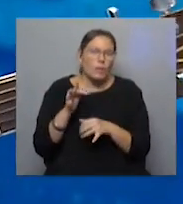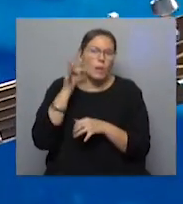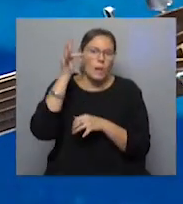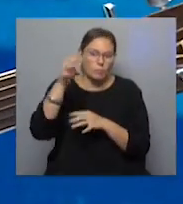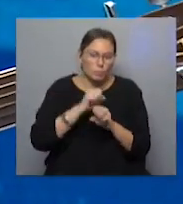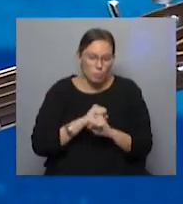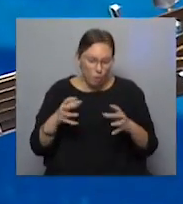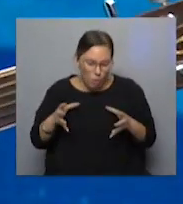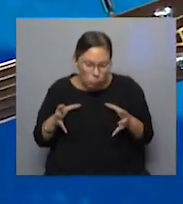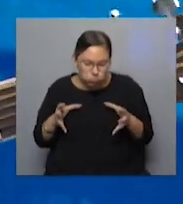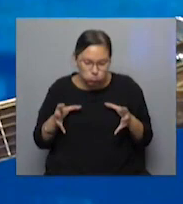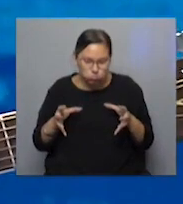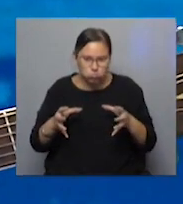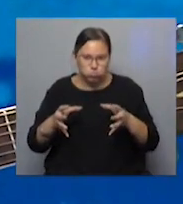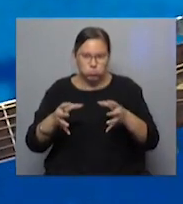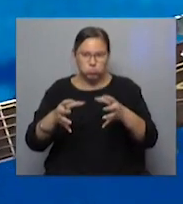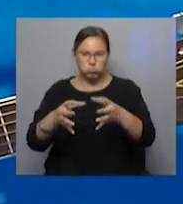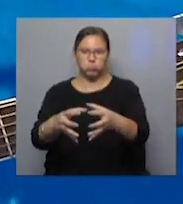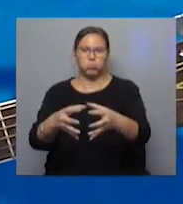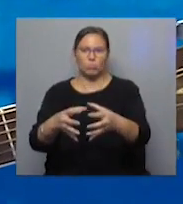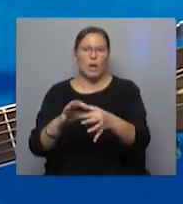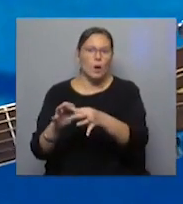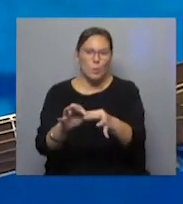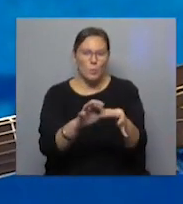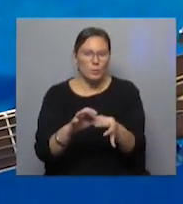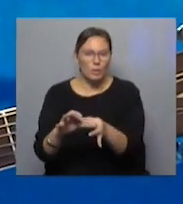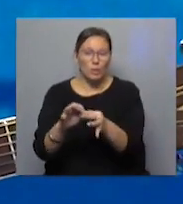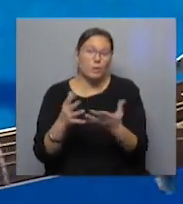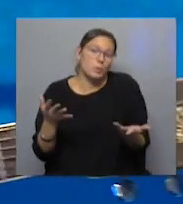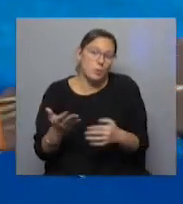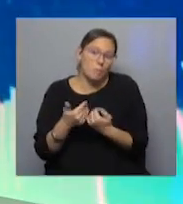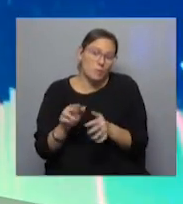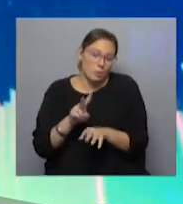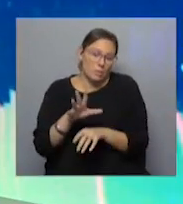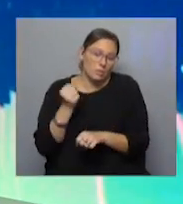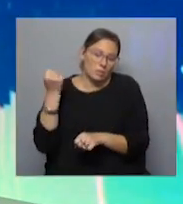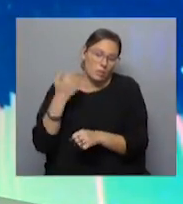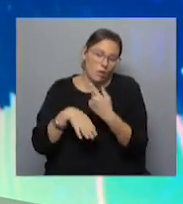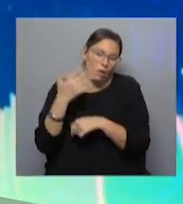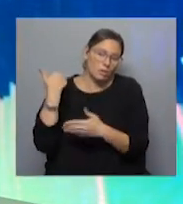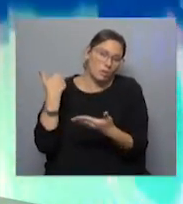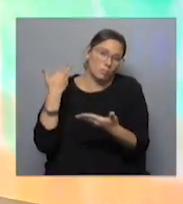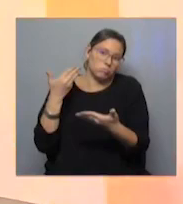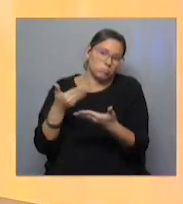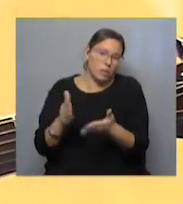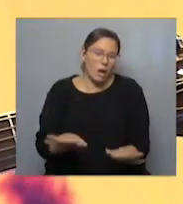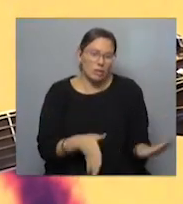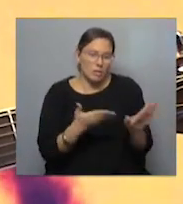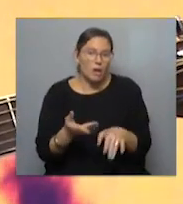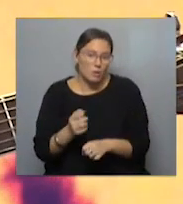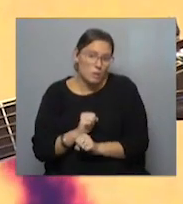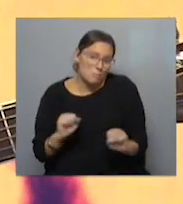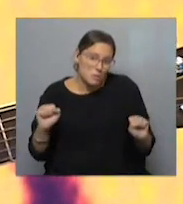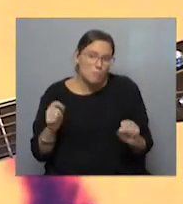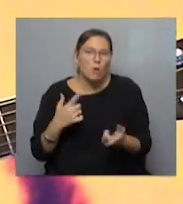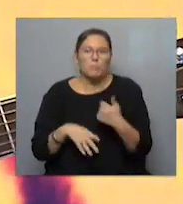adelante y vamos a seguir estando juntos. Y nos mantenga unidos. Sí, sí, y bueno, creo que. Y durar, sí, claro. De alguna manera fue.